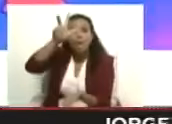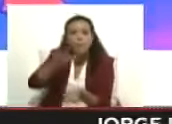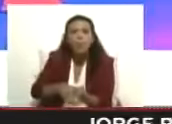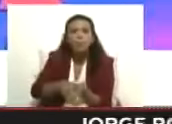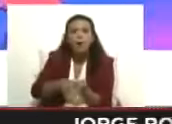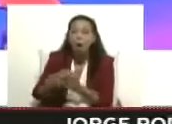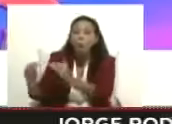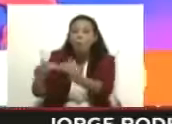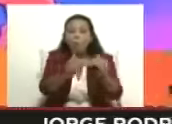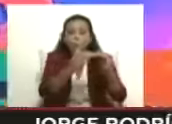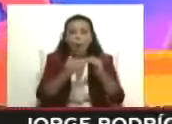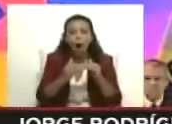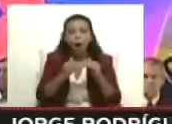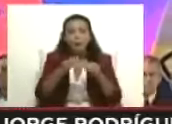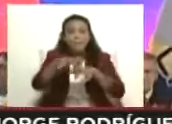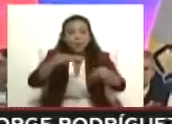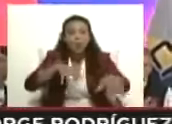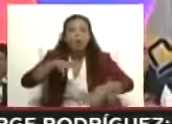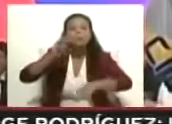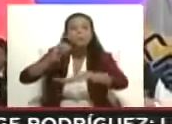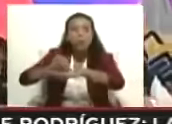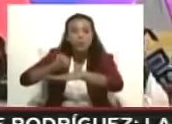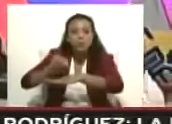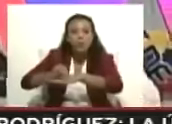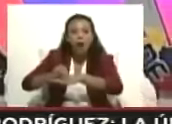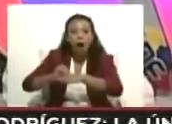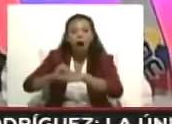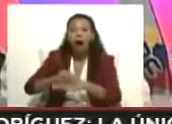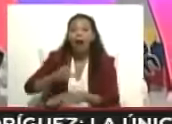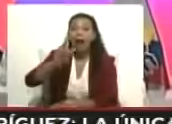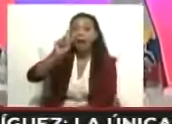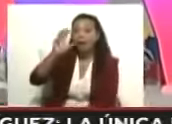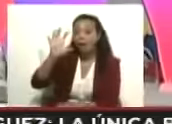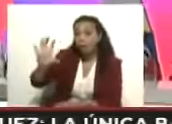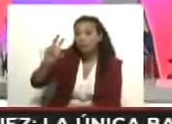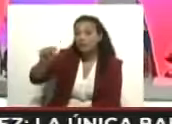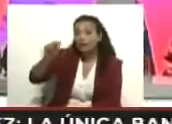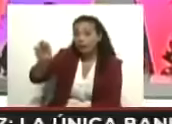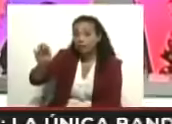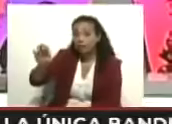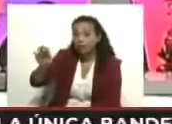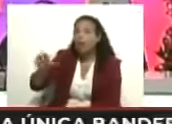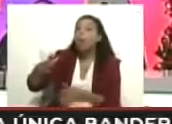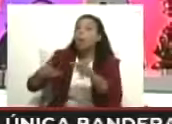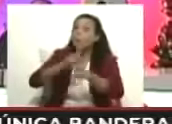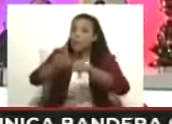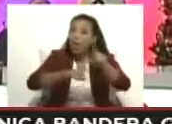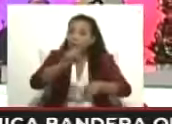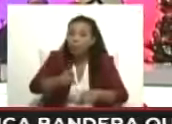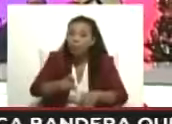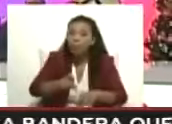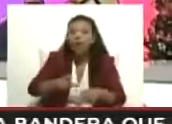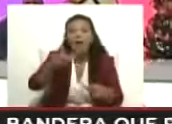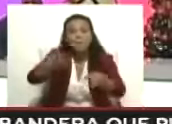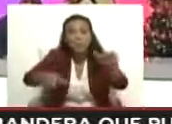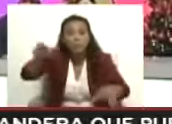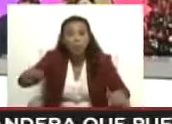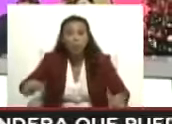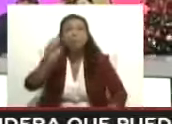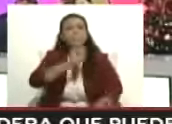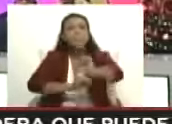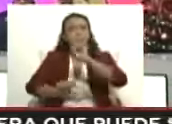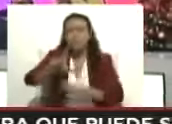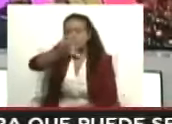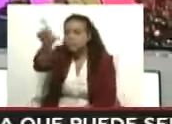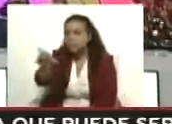por unanimidad solicitar al Consejo Nacional la celebración de un referéndum consultivo en defensa